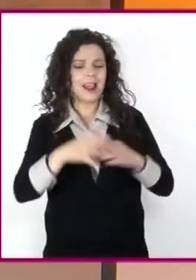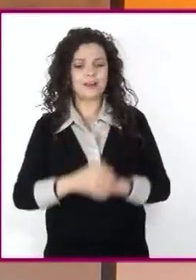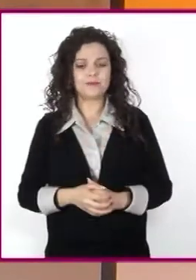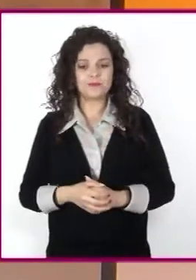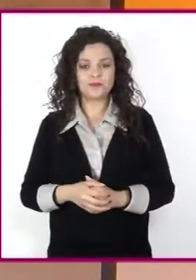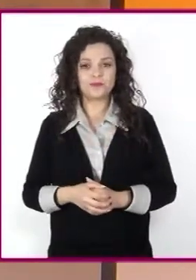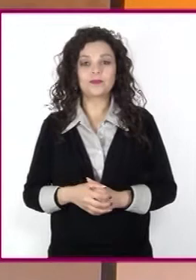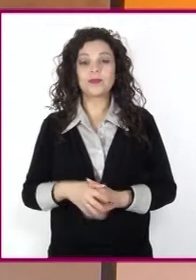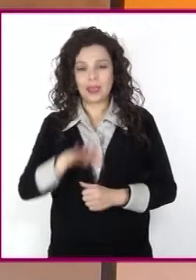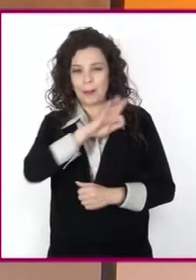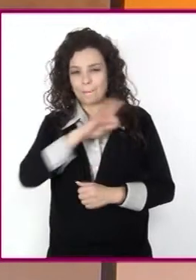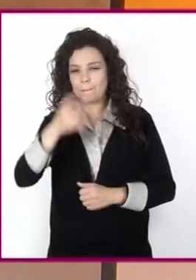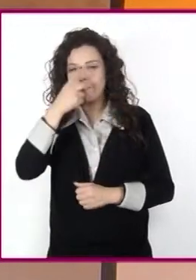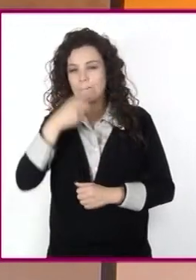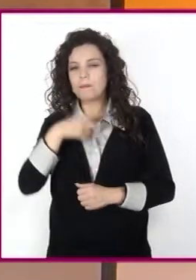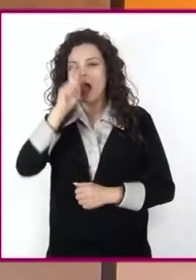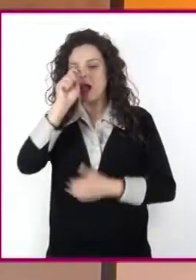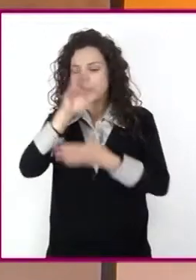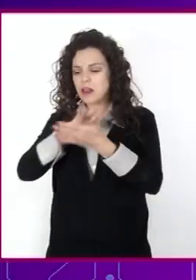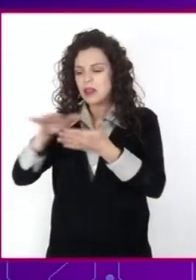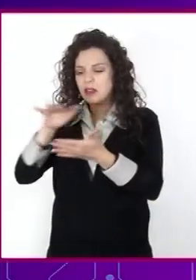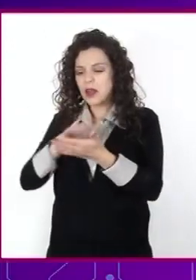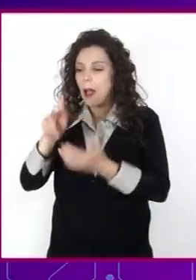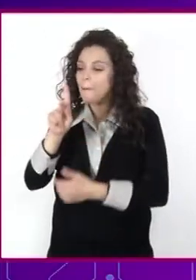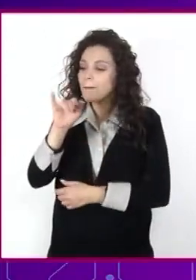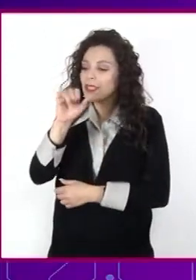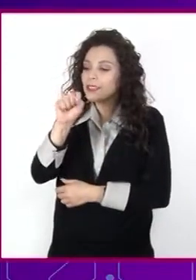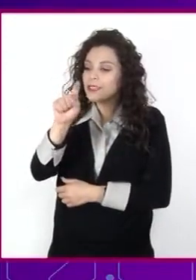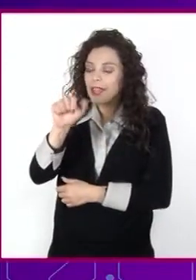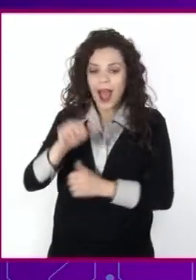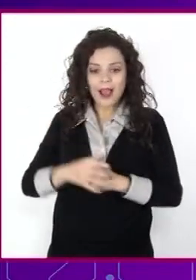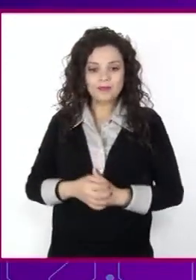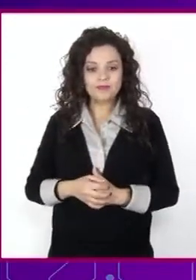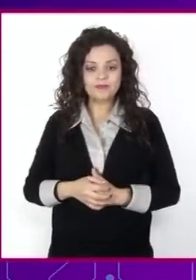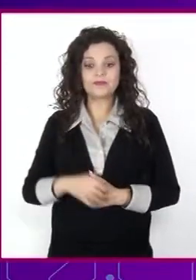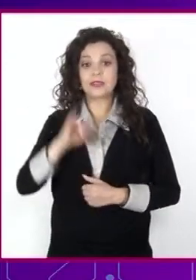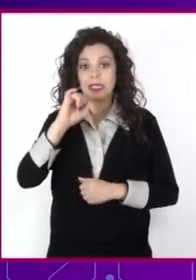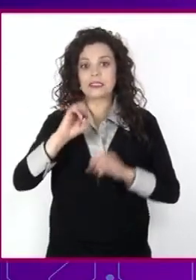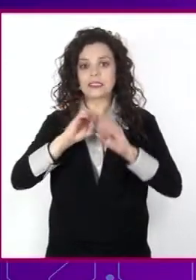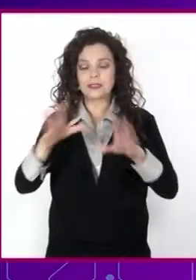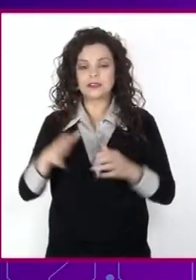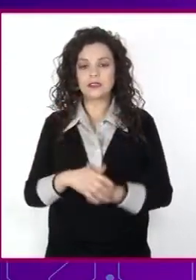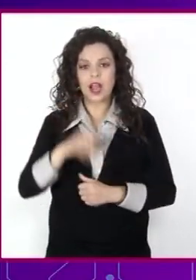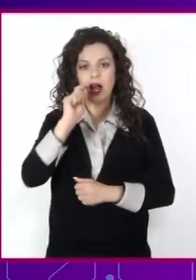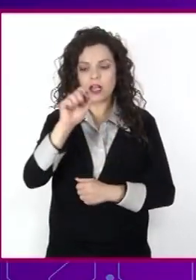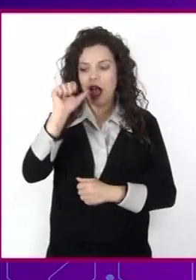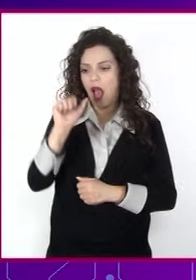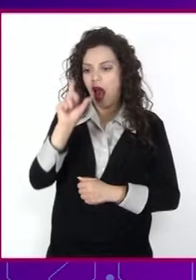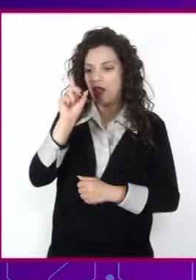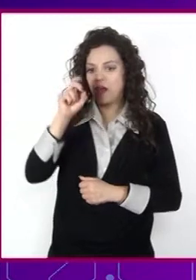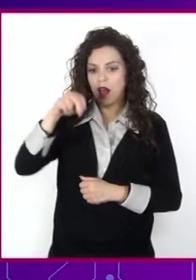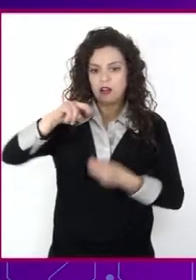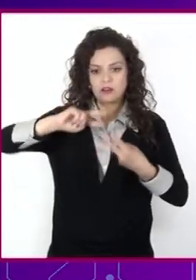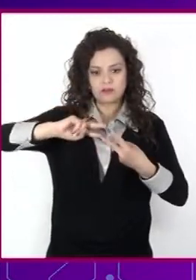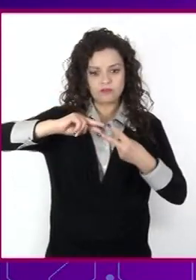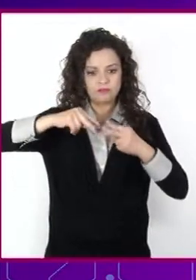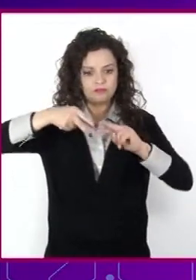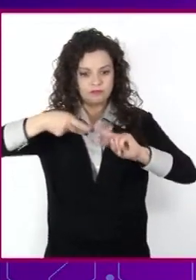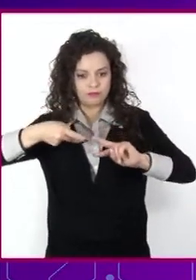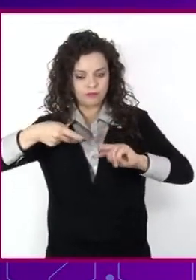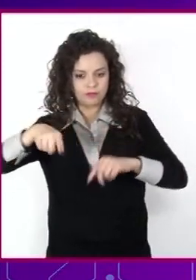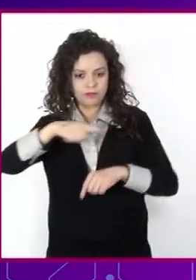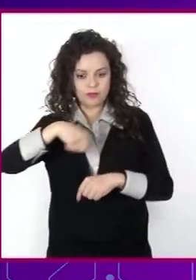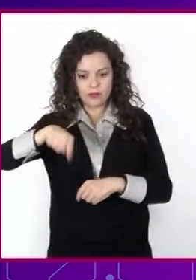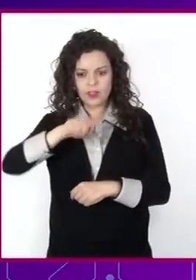pista que le dan? Por supuesto, maestra. Son estructuras de ADN enrolladas que generalmente tienen forma de